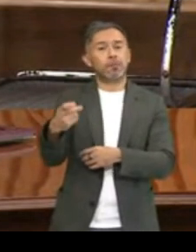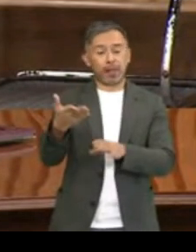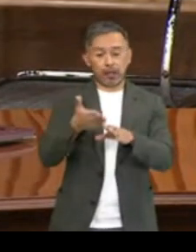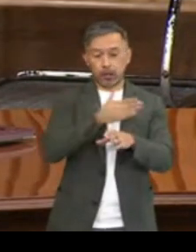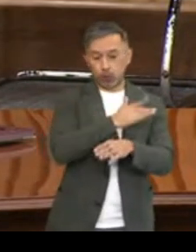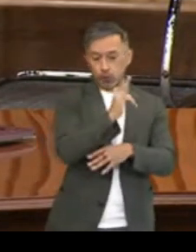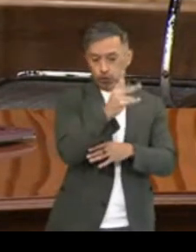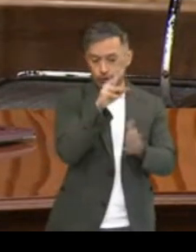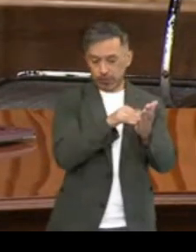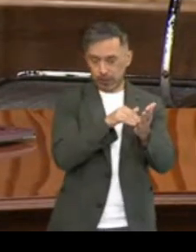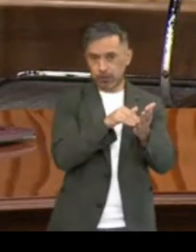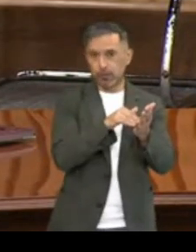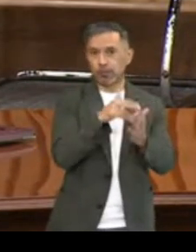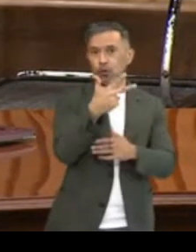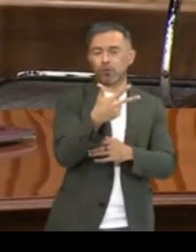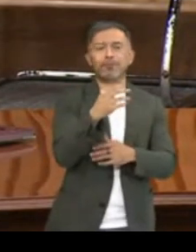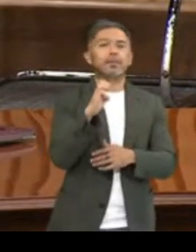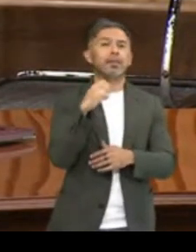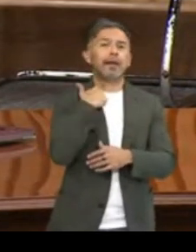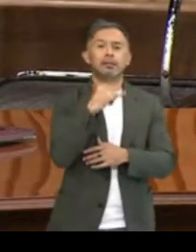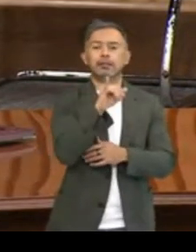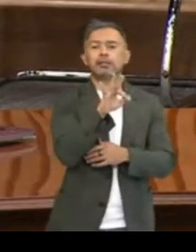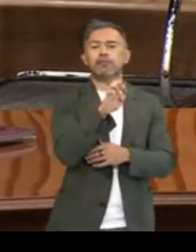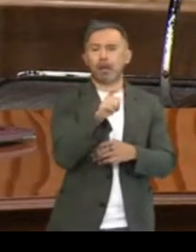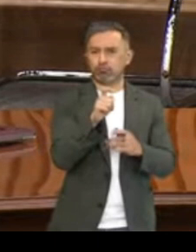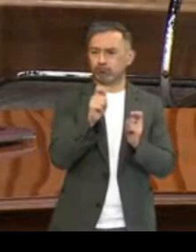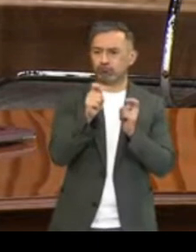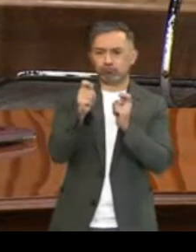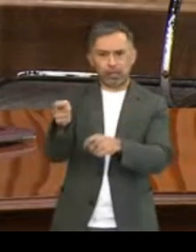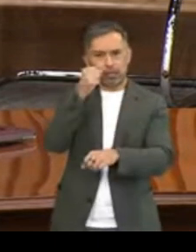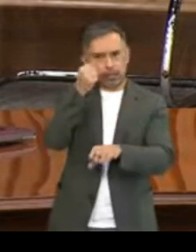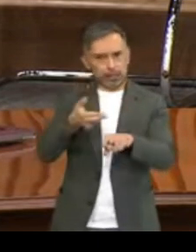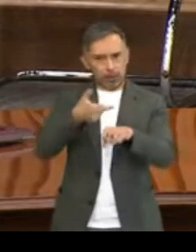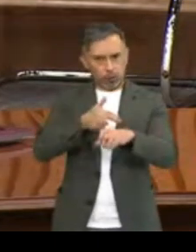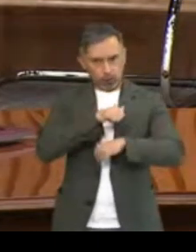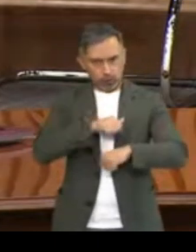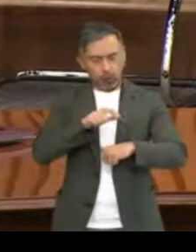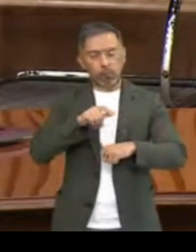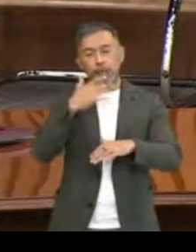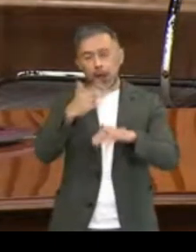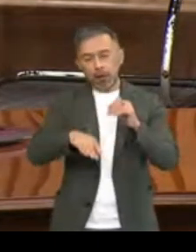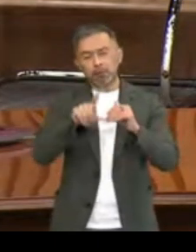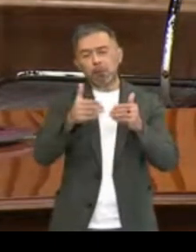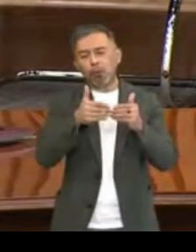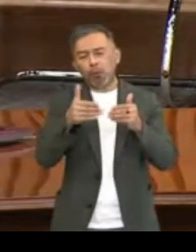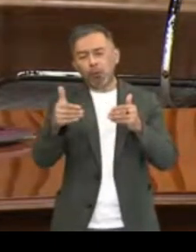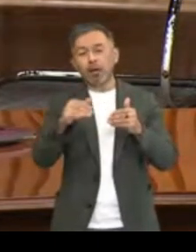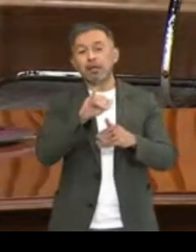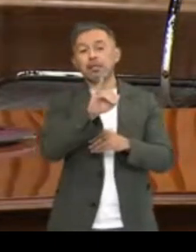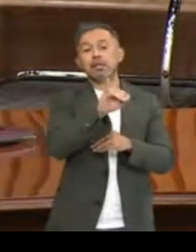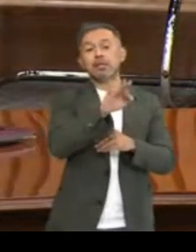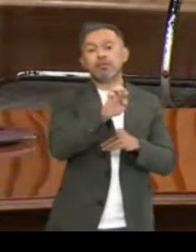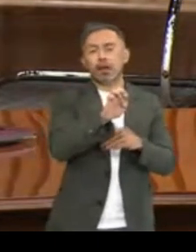como secretario ejecutivo del entonces IFE. Y luego tuvo una primera reelección de facto en la transición del IFE al